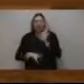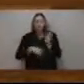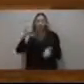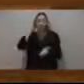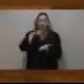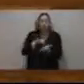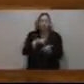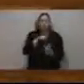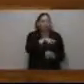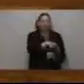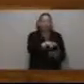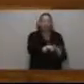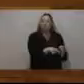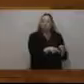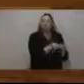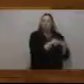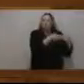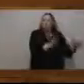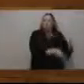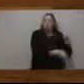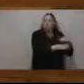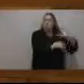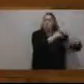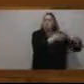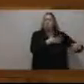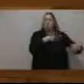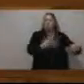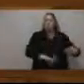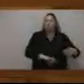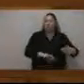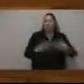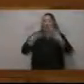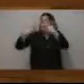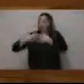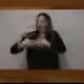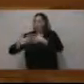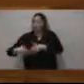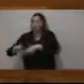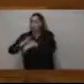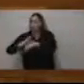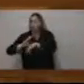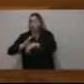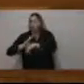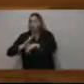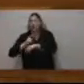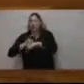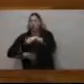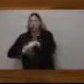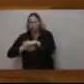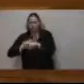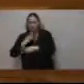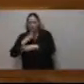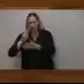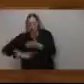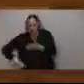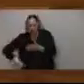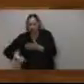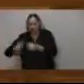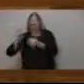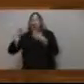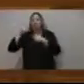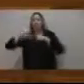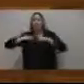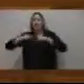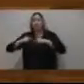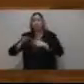planta. Desde la Consejería de Industria, tanto desde el consejero, desde el director –sigo leyendo literalmente–, desde el director de industria como los propios